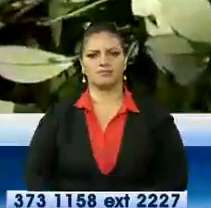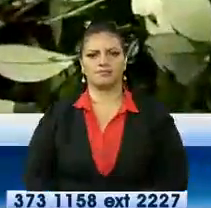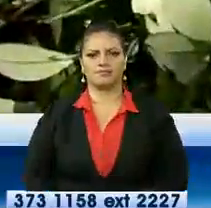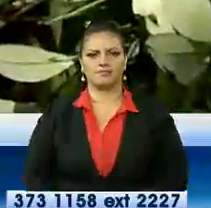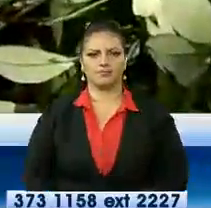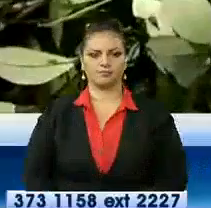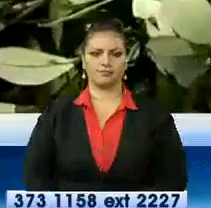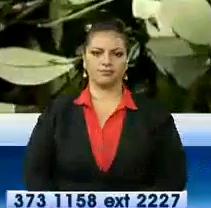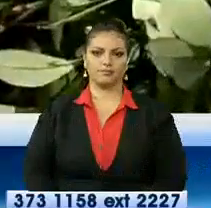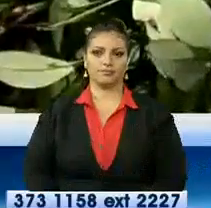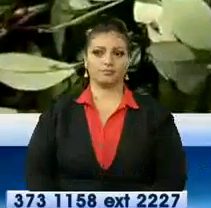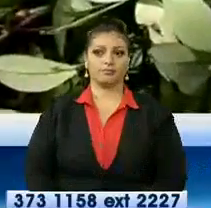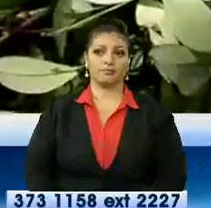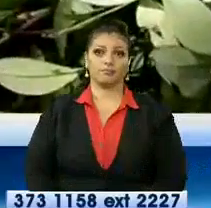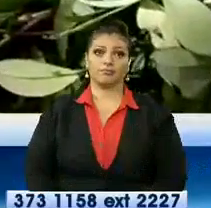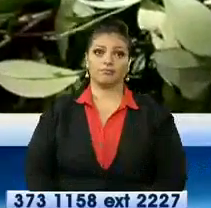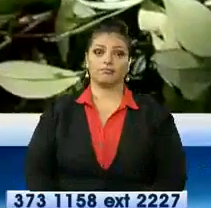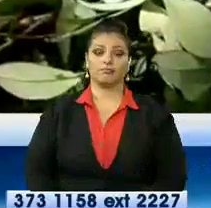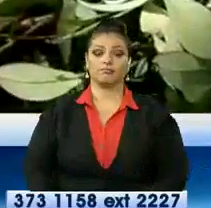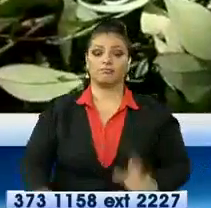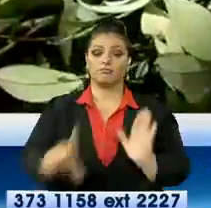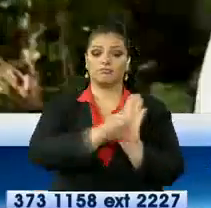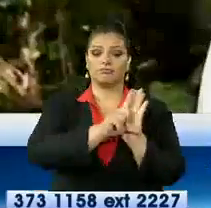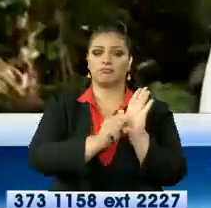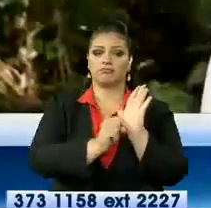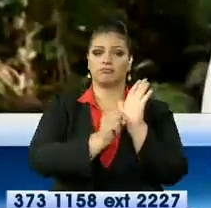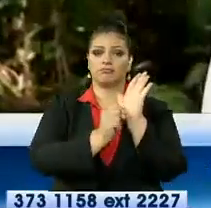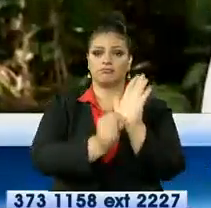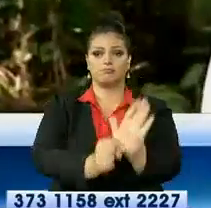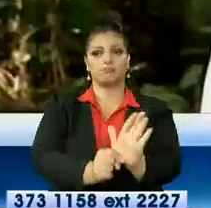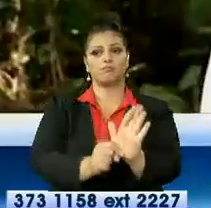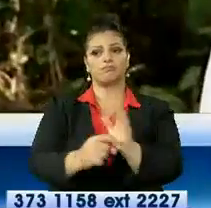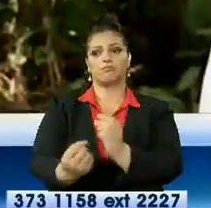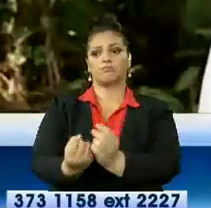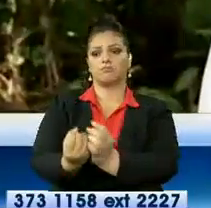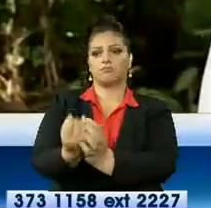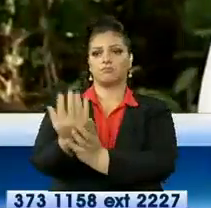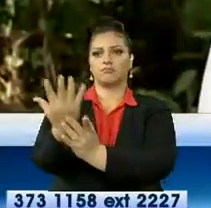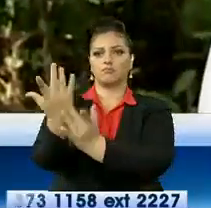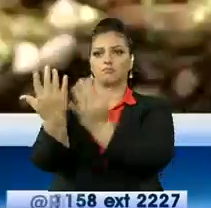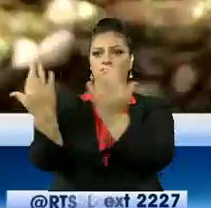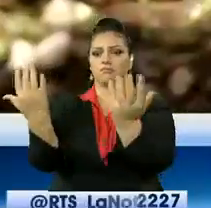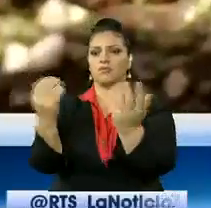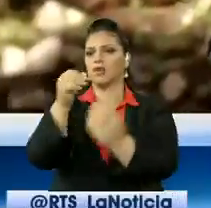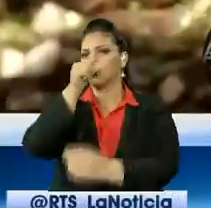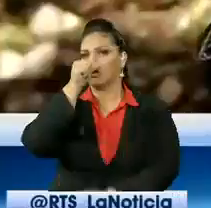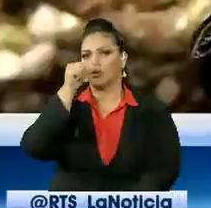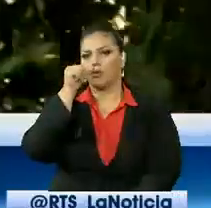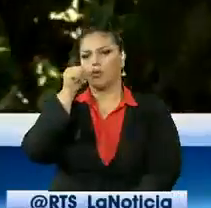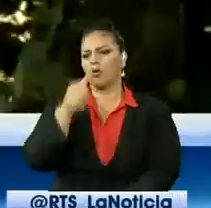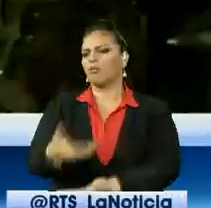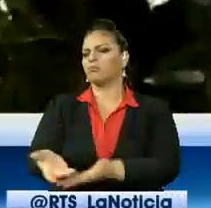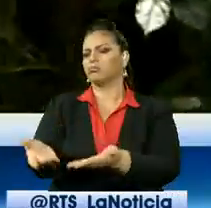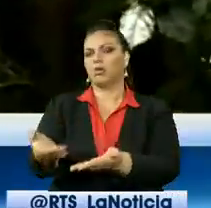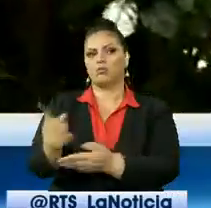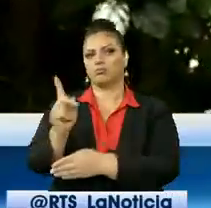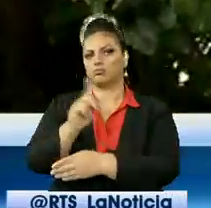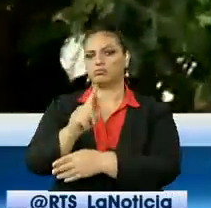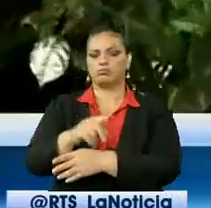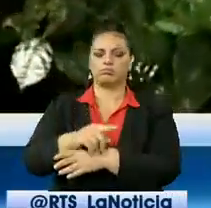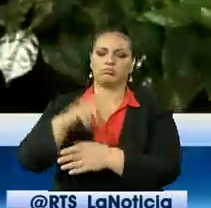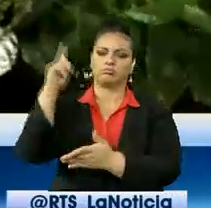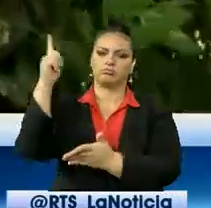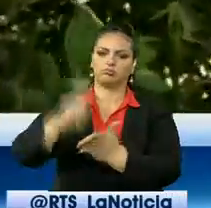prohibido por la ley y prácticamente el cultivo de la hoja de coca